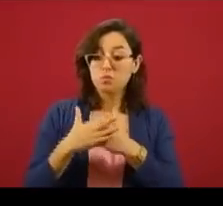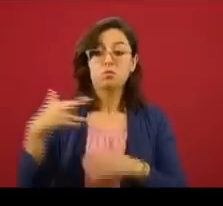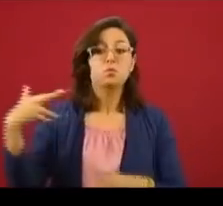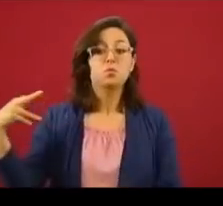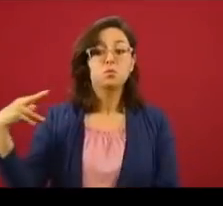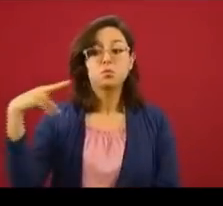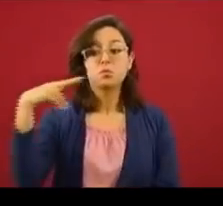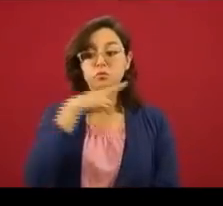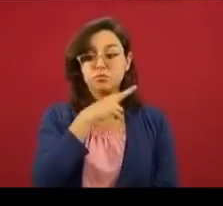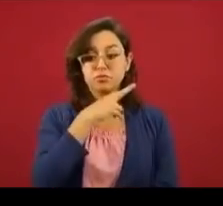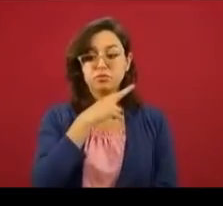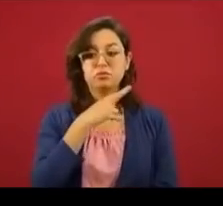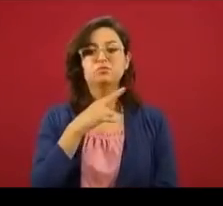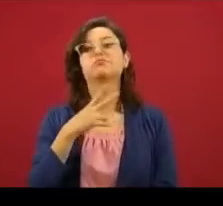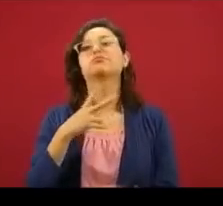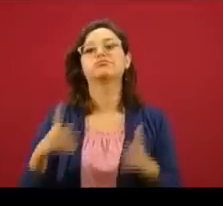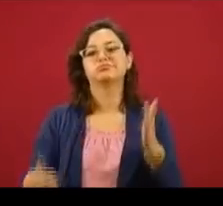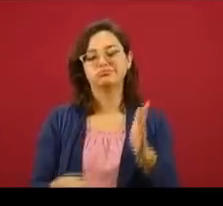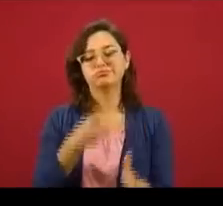y